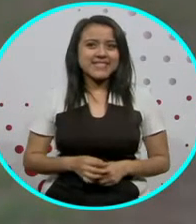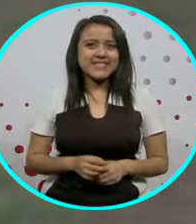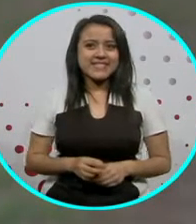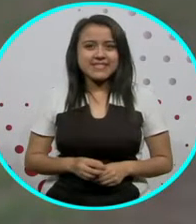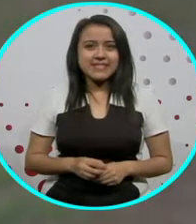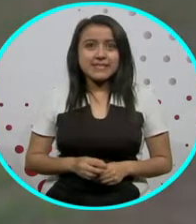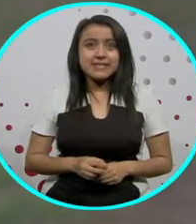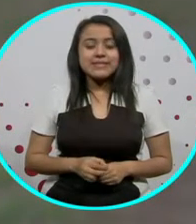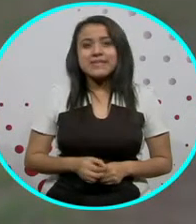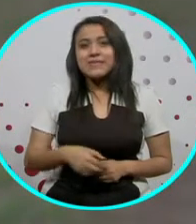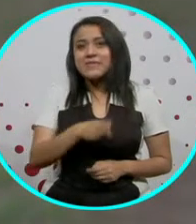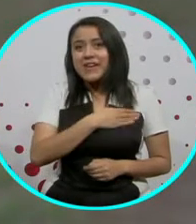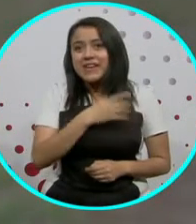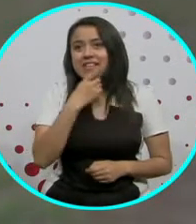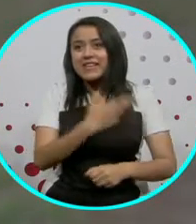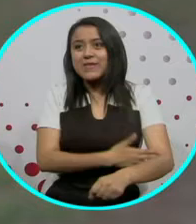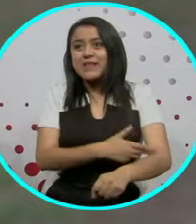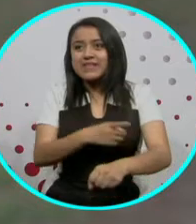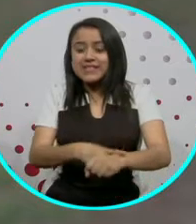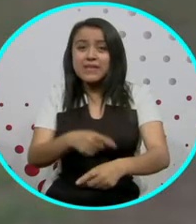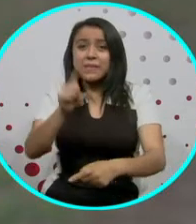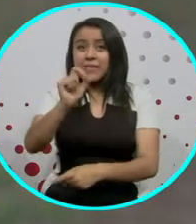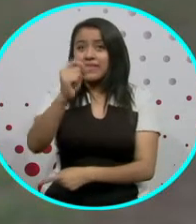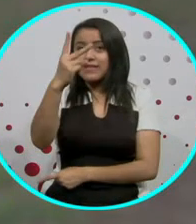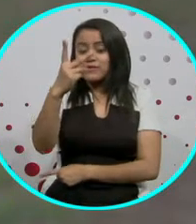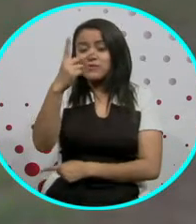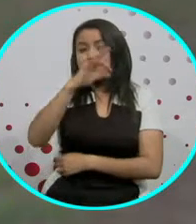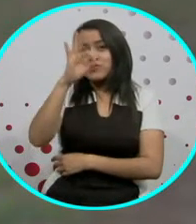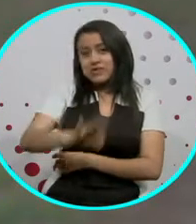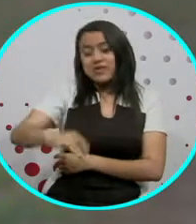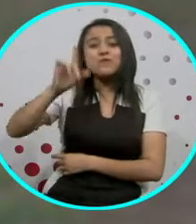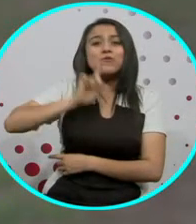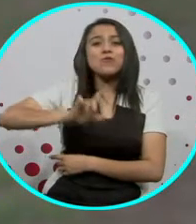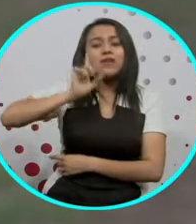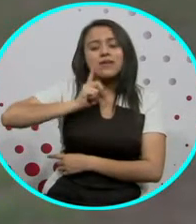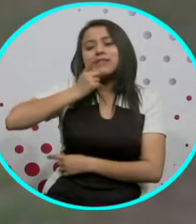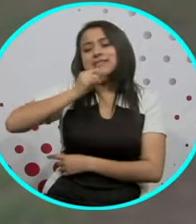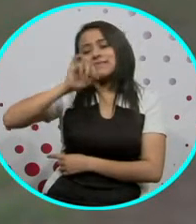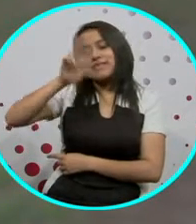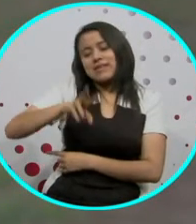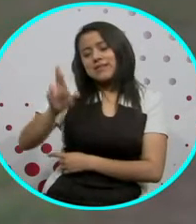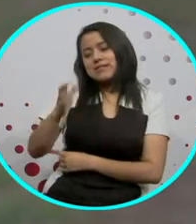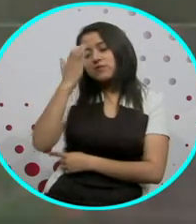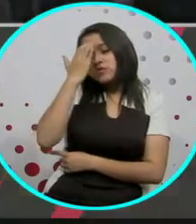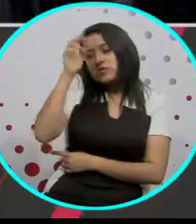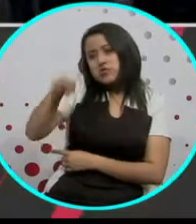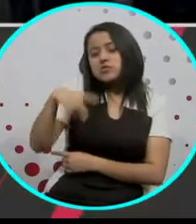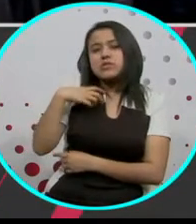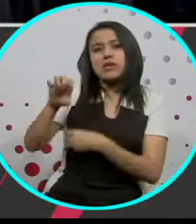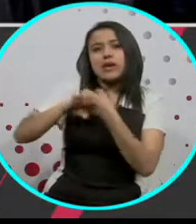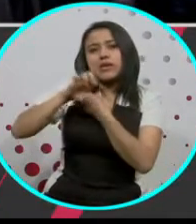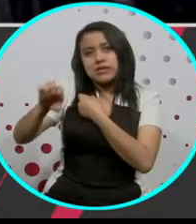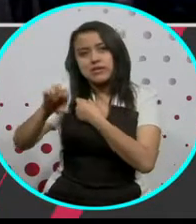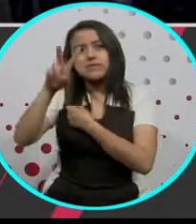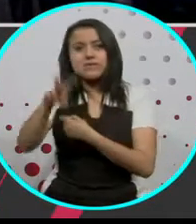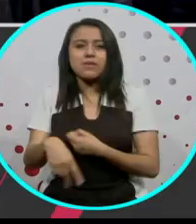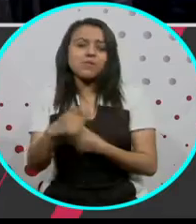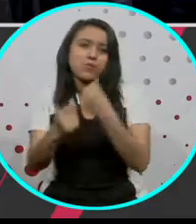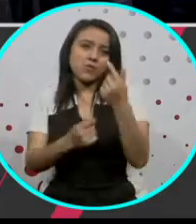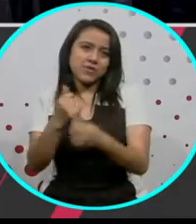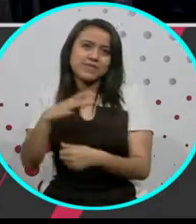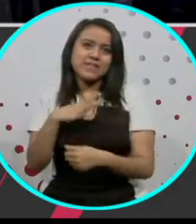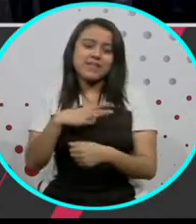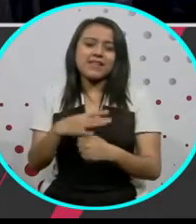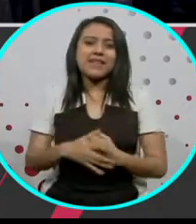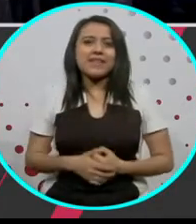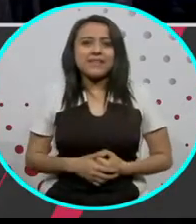de honestidad ese. Sí. Y 22% de las mujeres reconoce haber traicionado o engañado. Sí, pues menos. La siguiente pregunta, Rodrigo,